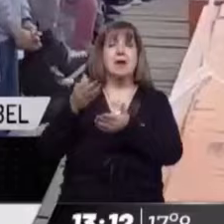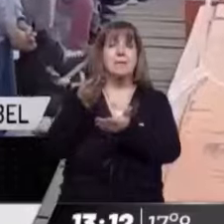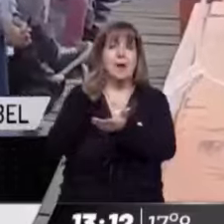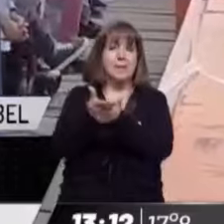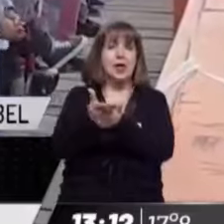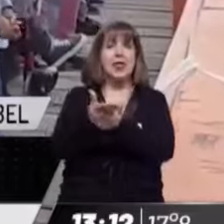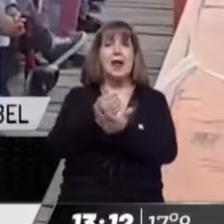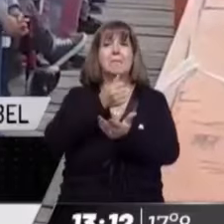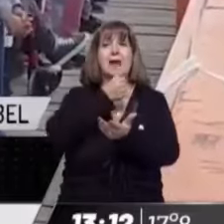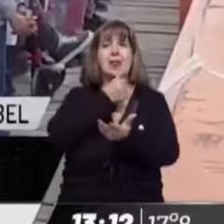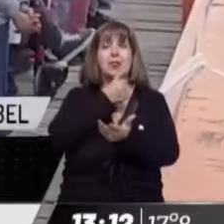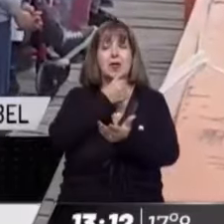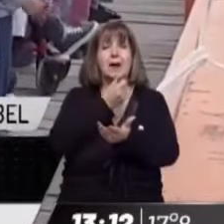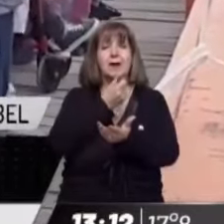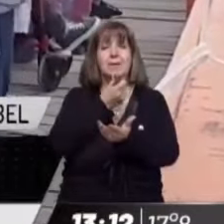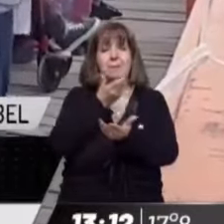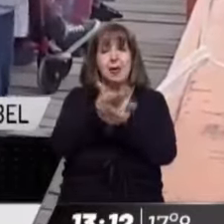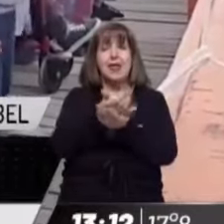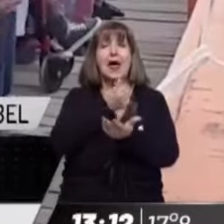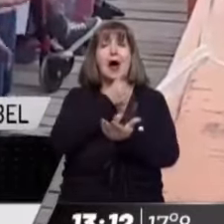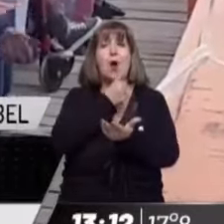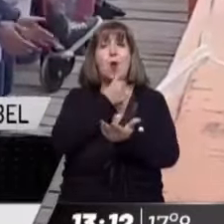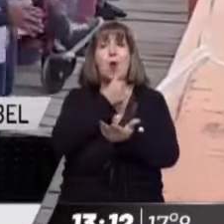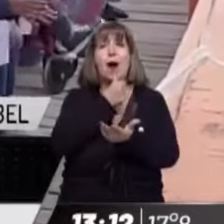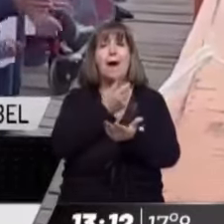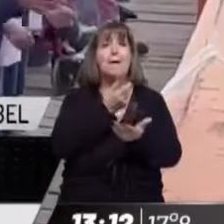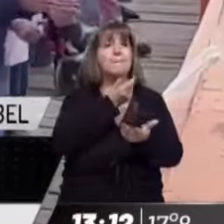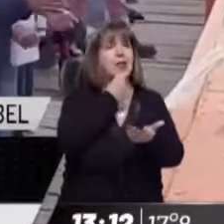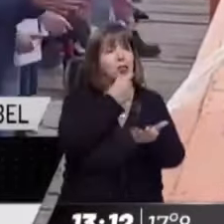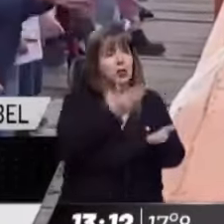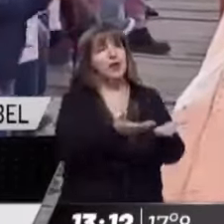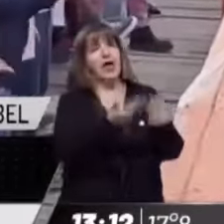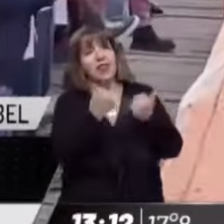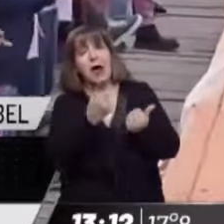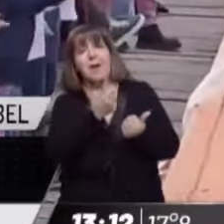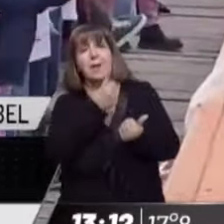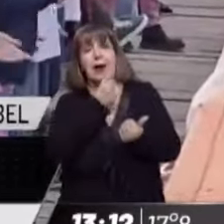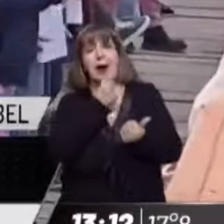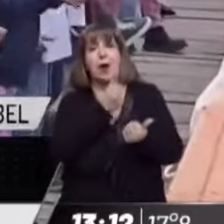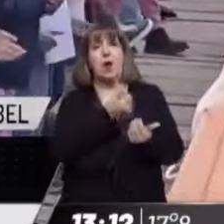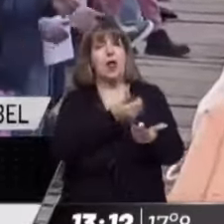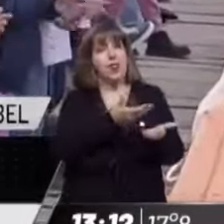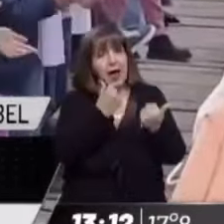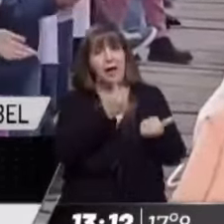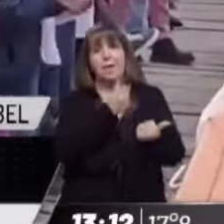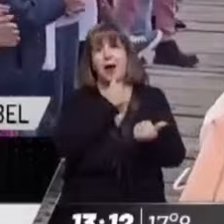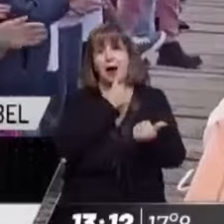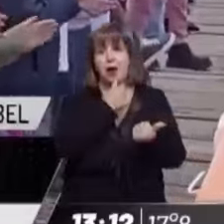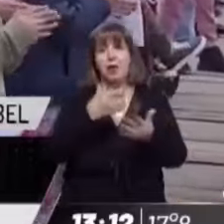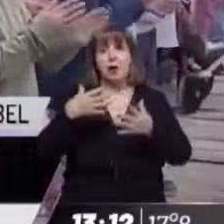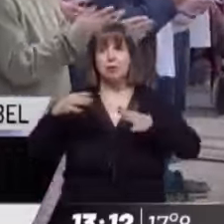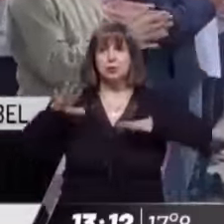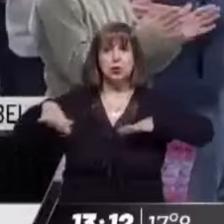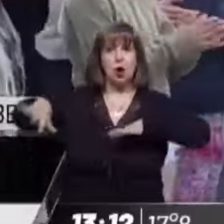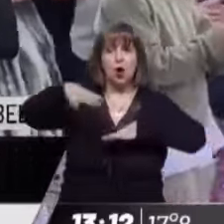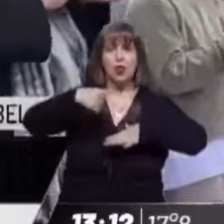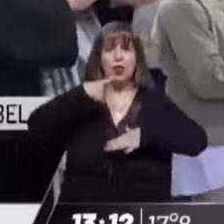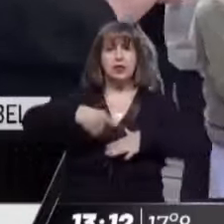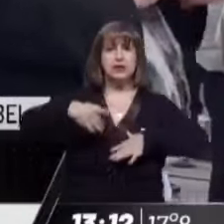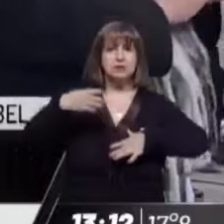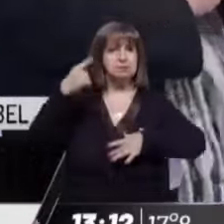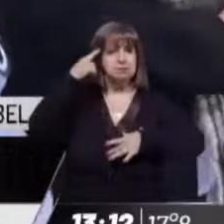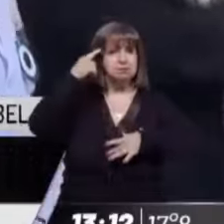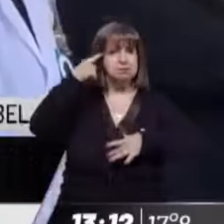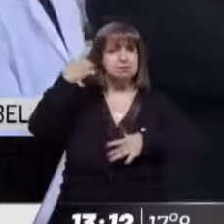Marcela, que no parece tener una solución, a menos que los distintos funcionarios de cada gobierno se reúnan junto a la justicia y se avance en algo, ¿o